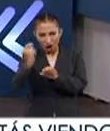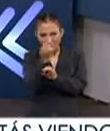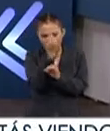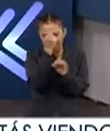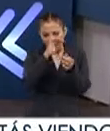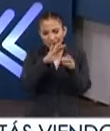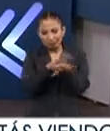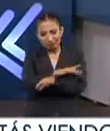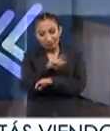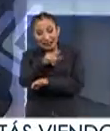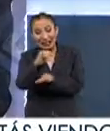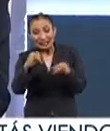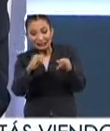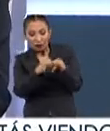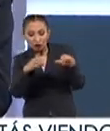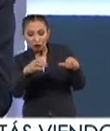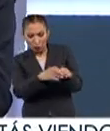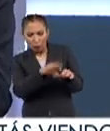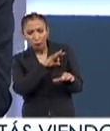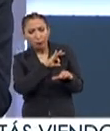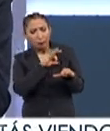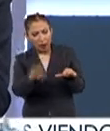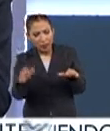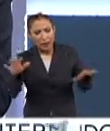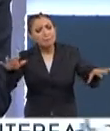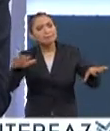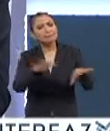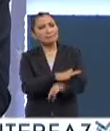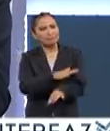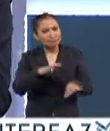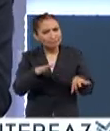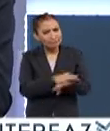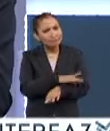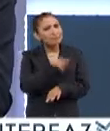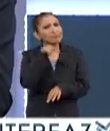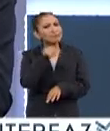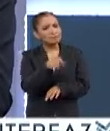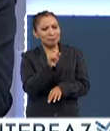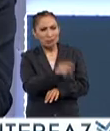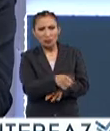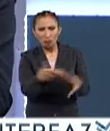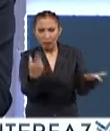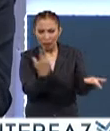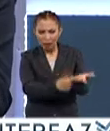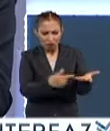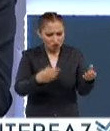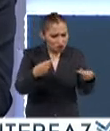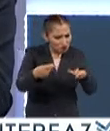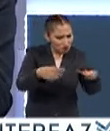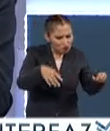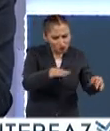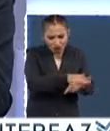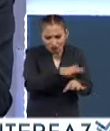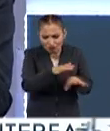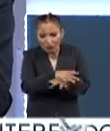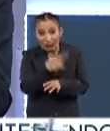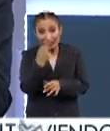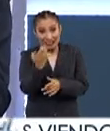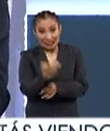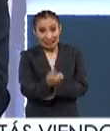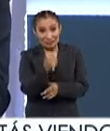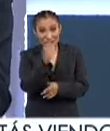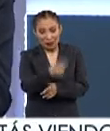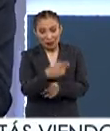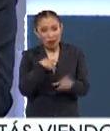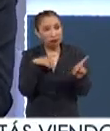tecnológica, la institución ha sido capaz de transformarse a sí misma, y hoy esta transformación